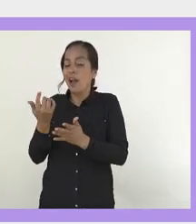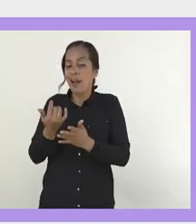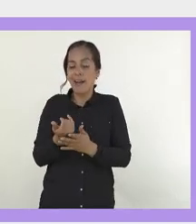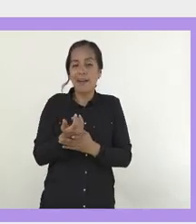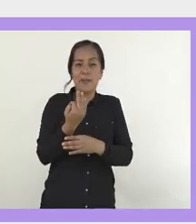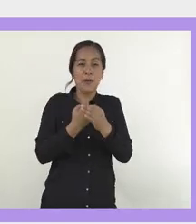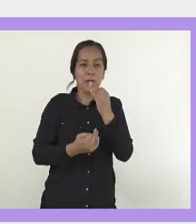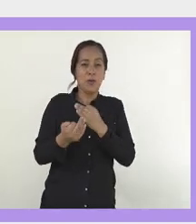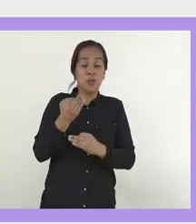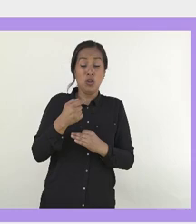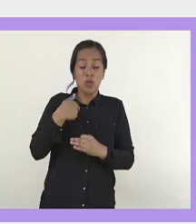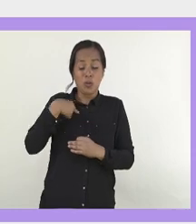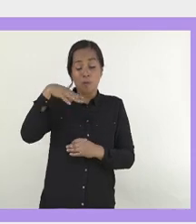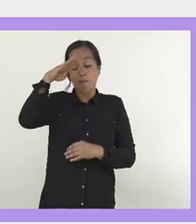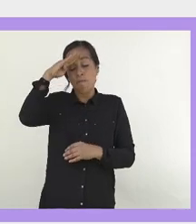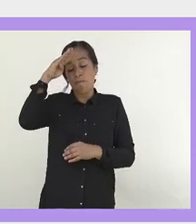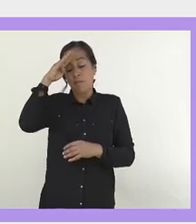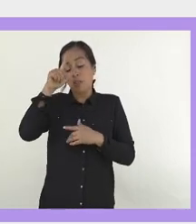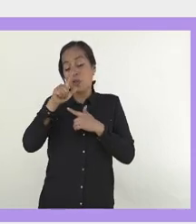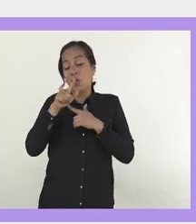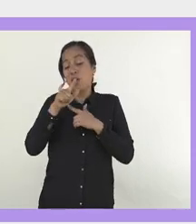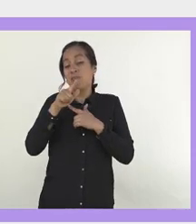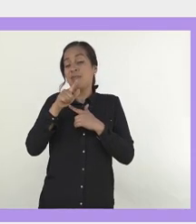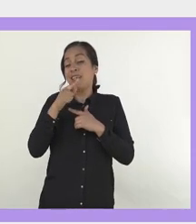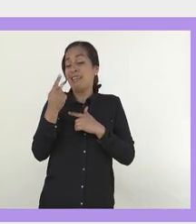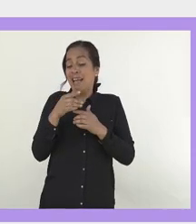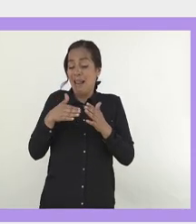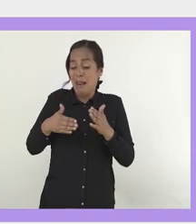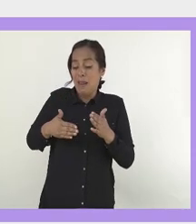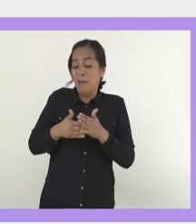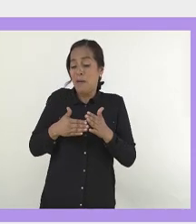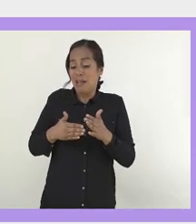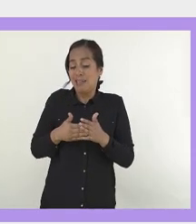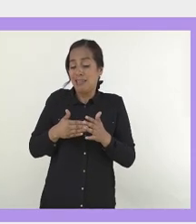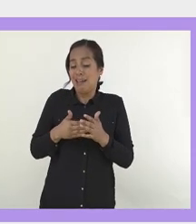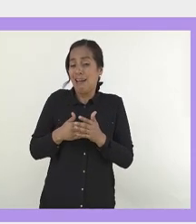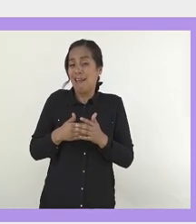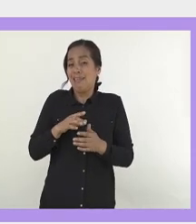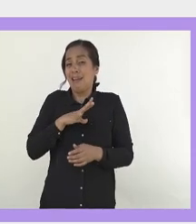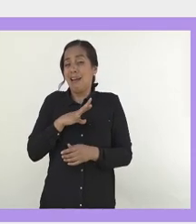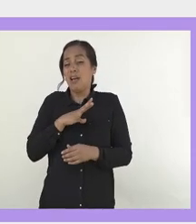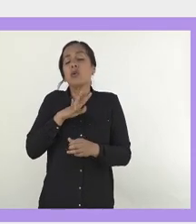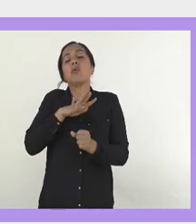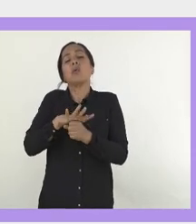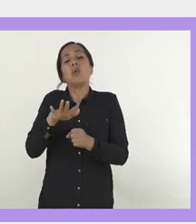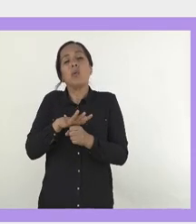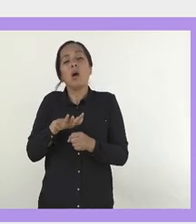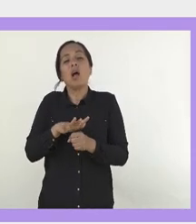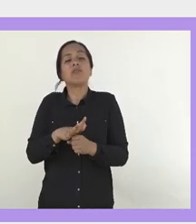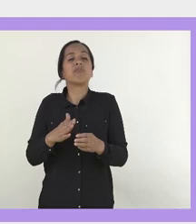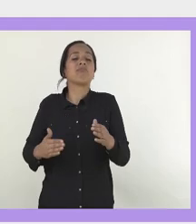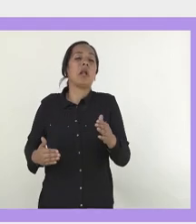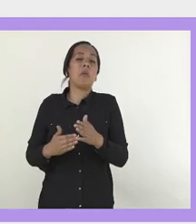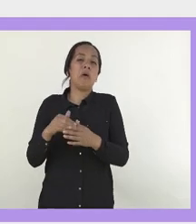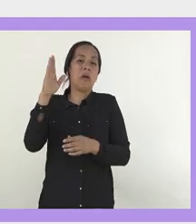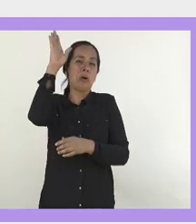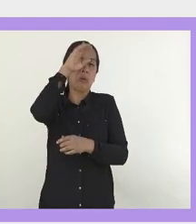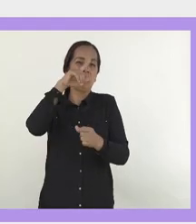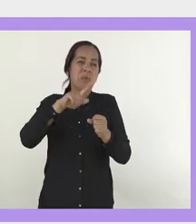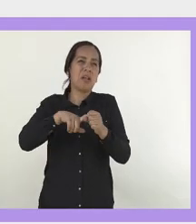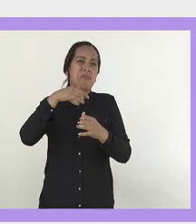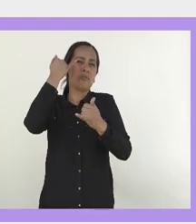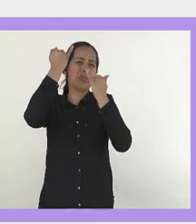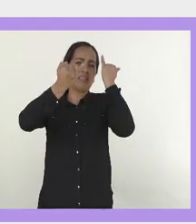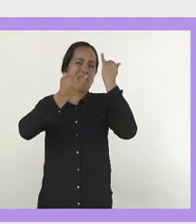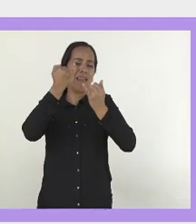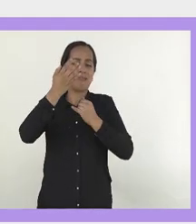insistiendo que la Barrera más grande que existe del fútbol femenil es una barrera cultural son muchas ideas que van en contra en contra de el momento